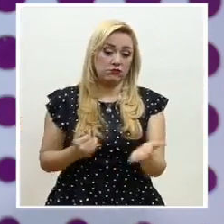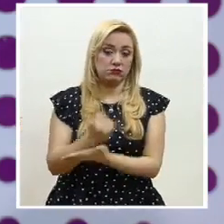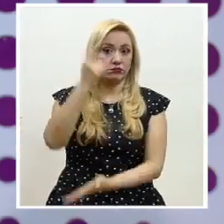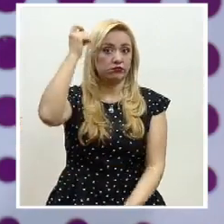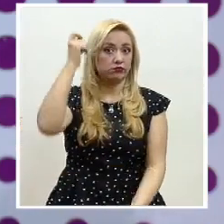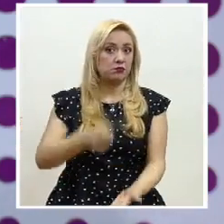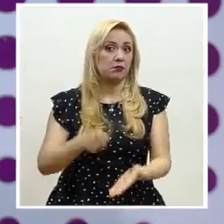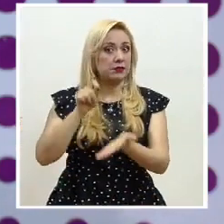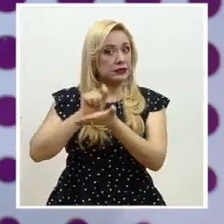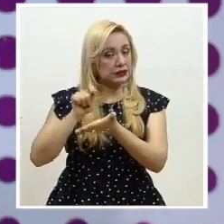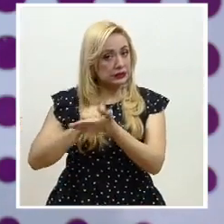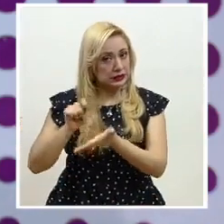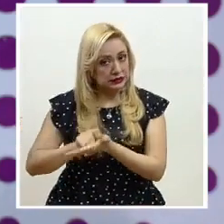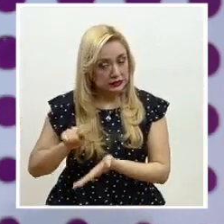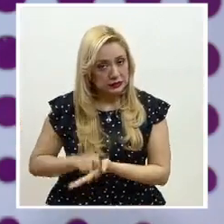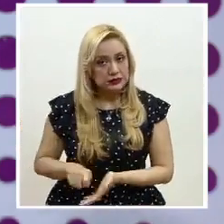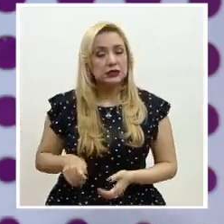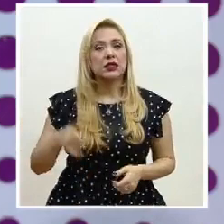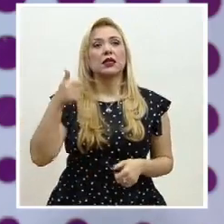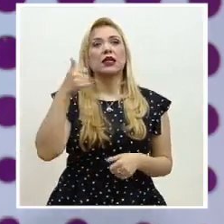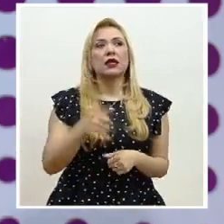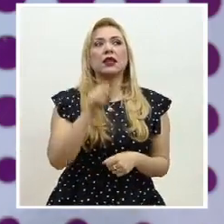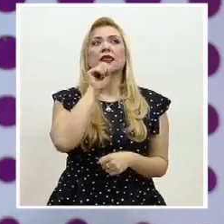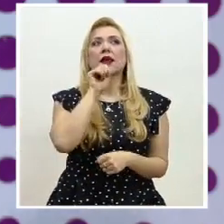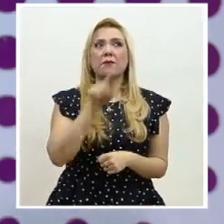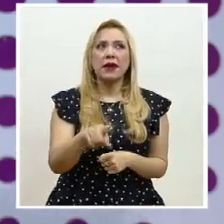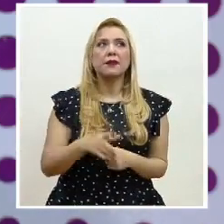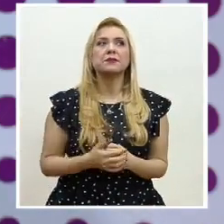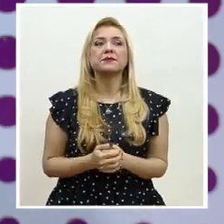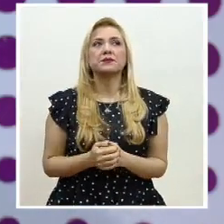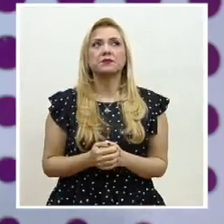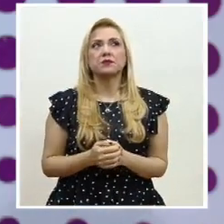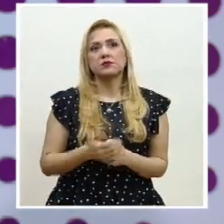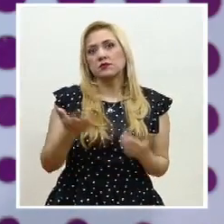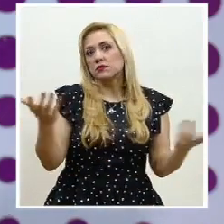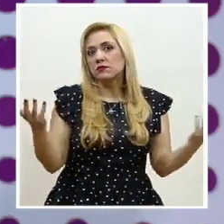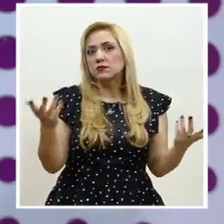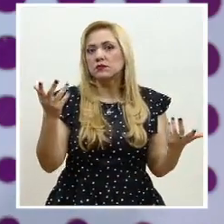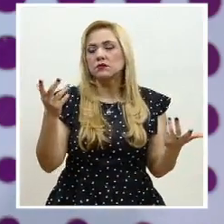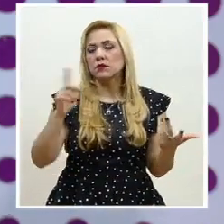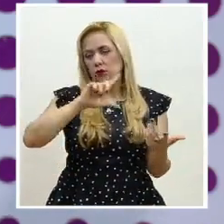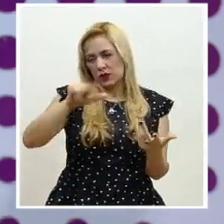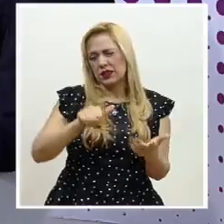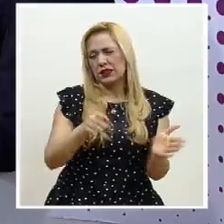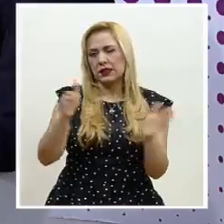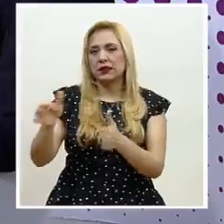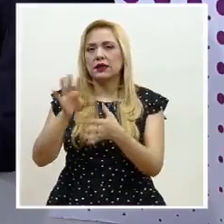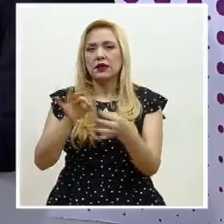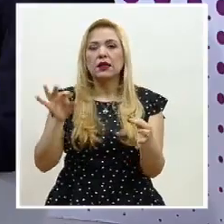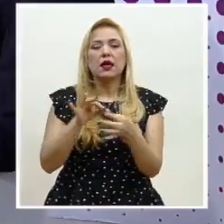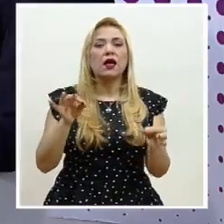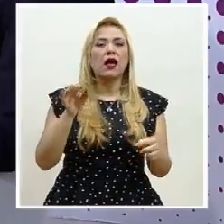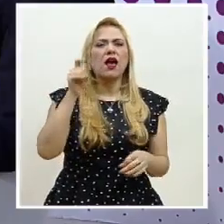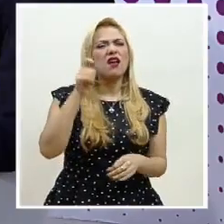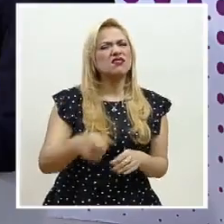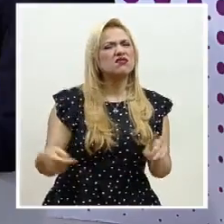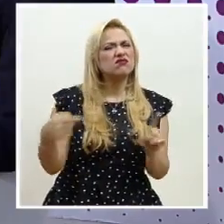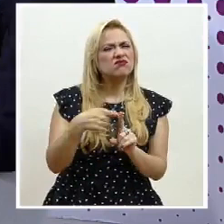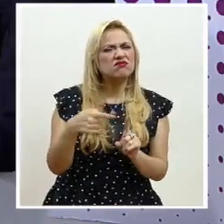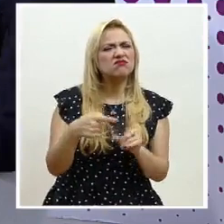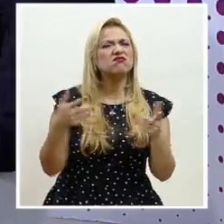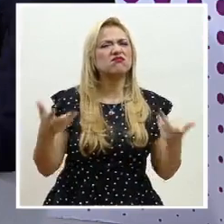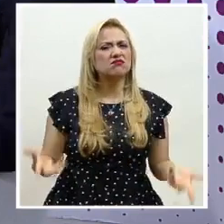papel de manera que sea escrita. Y creo que también ya, a ver si lo abordamos después, eh, esta